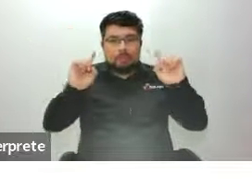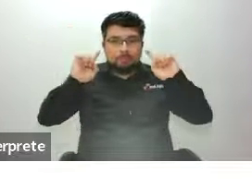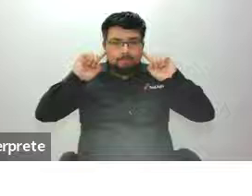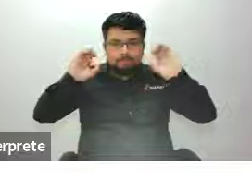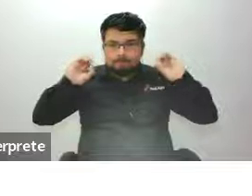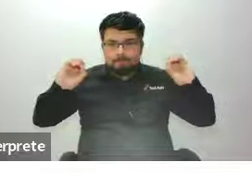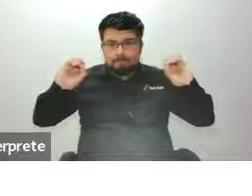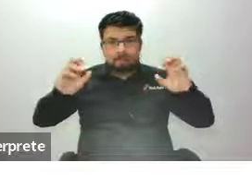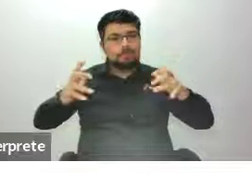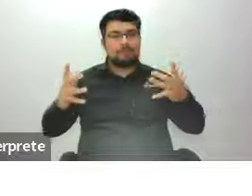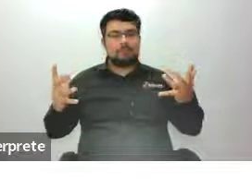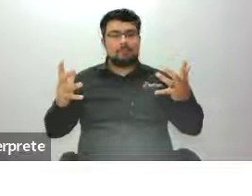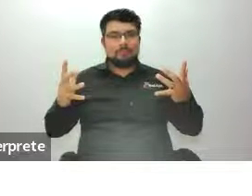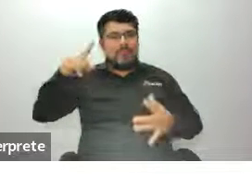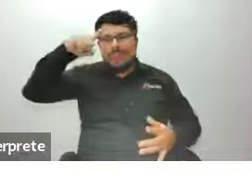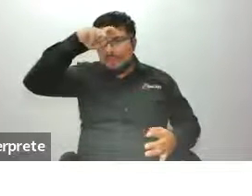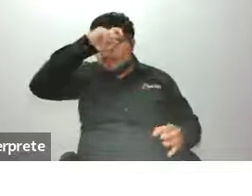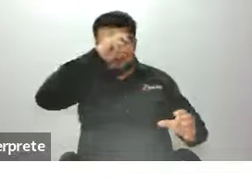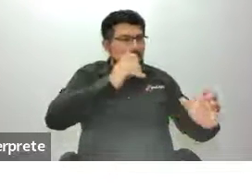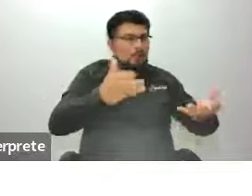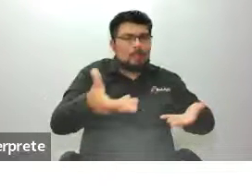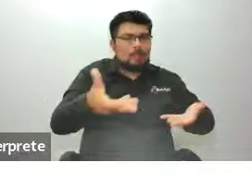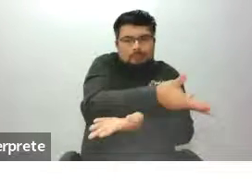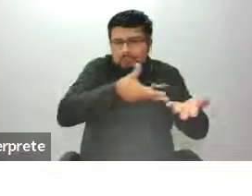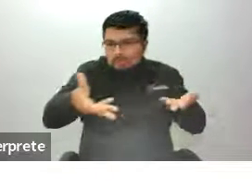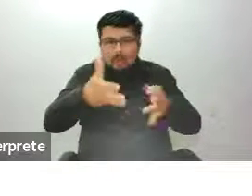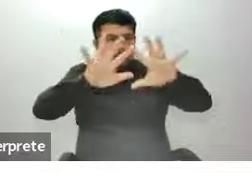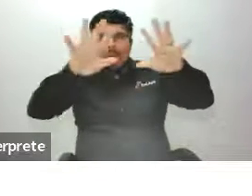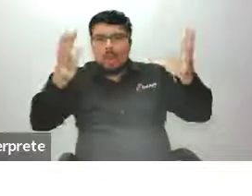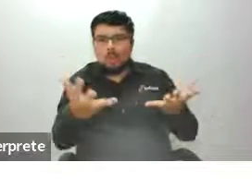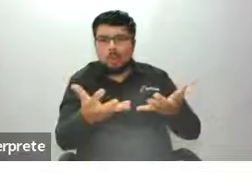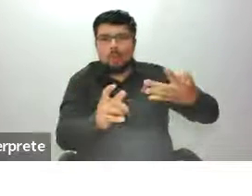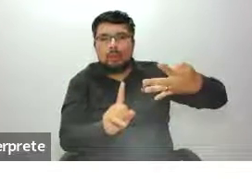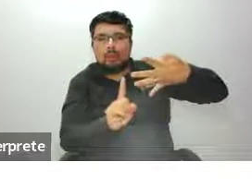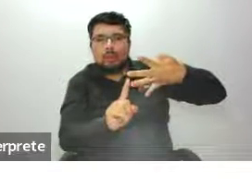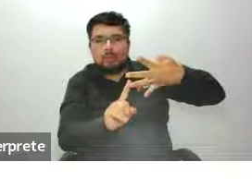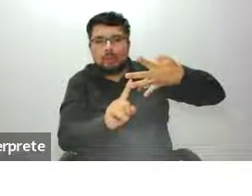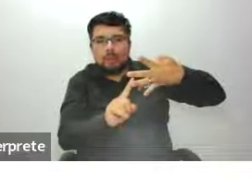poder interactuar en el mundo, esa es la lengua. No hay dificultades